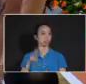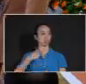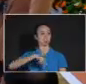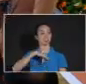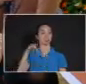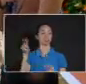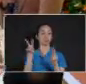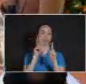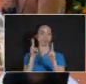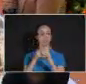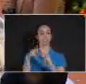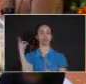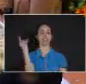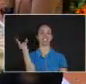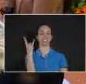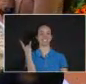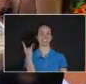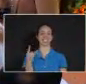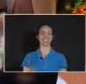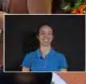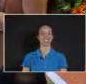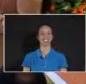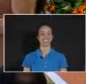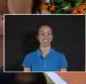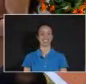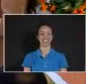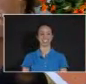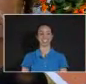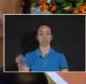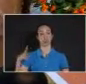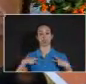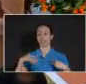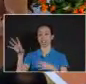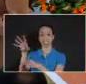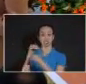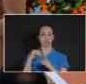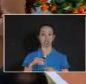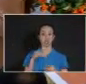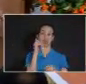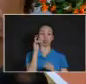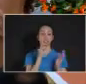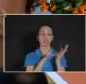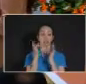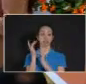amado no había aceptado al Señor. Sin embargo, yo lo vi algo especial